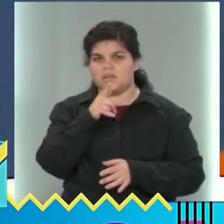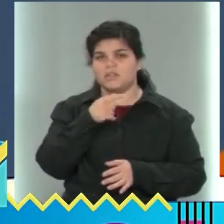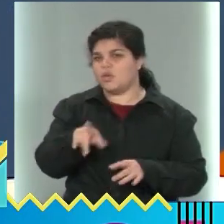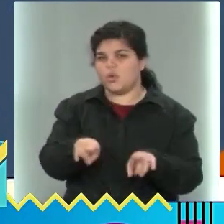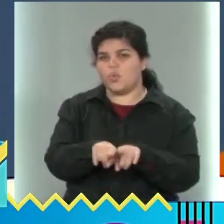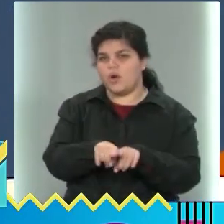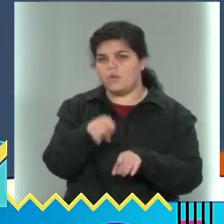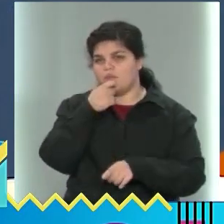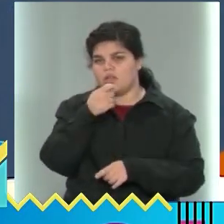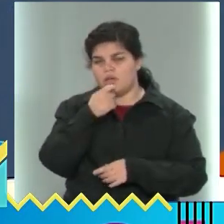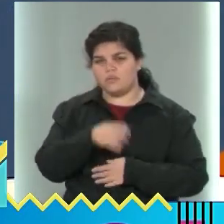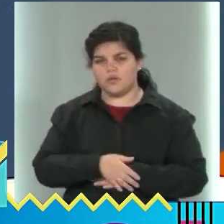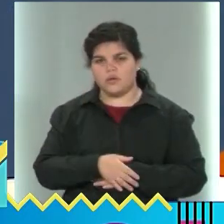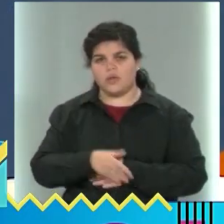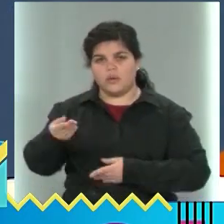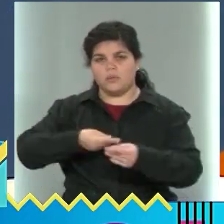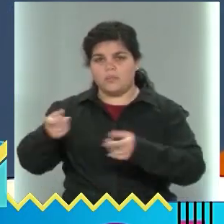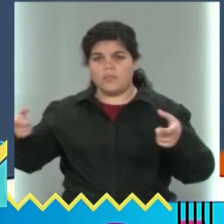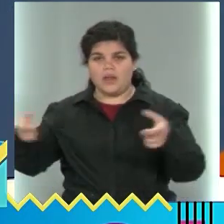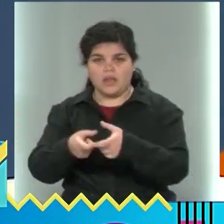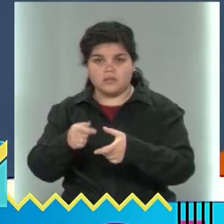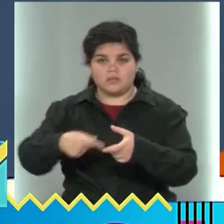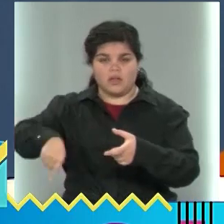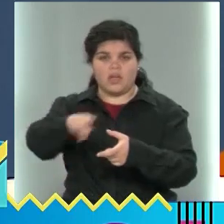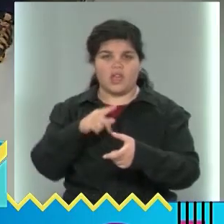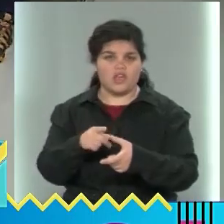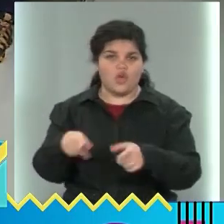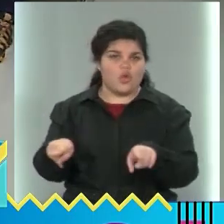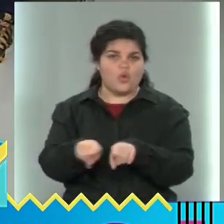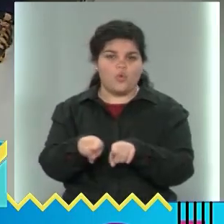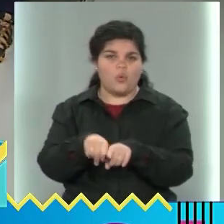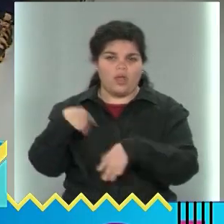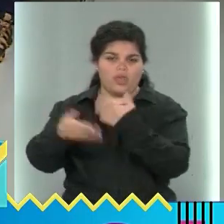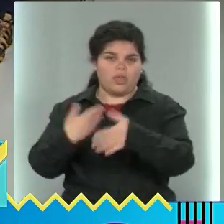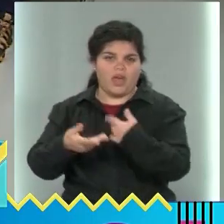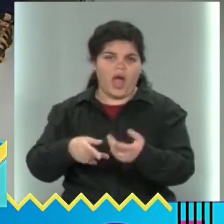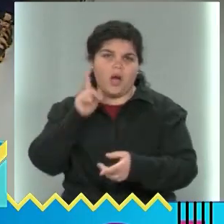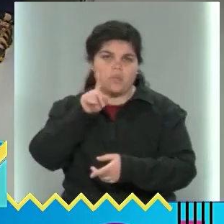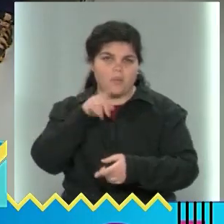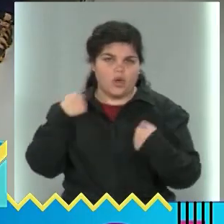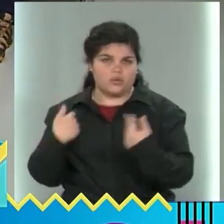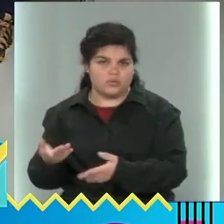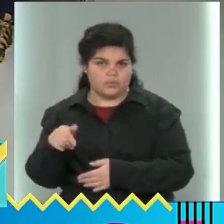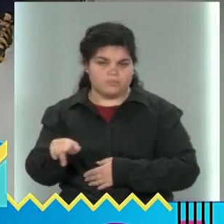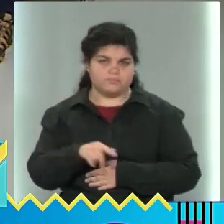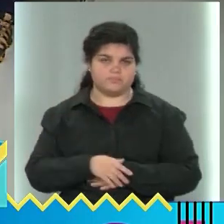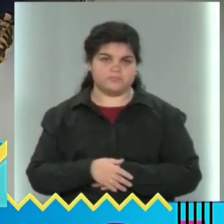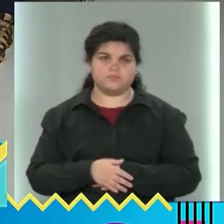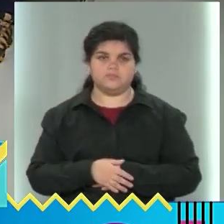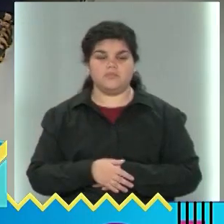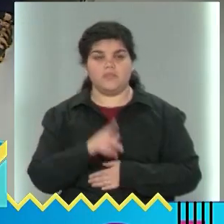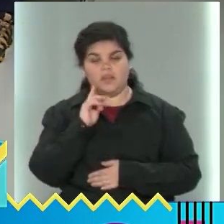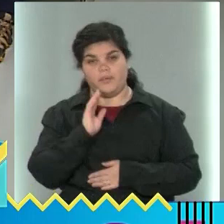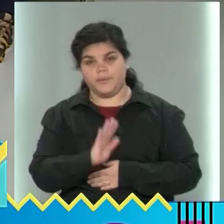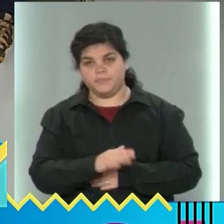se corte la yugular. Bien. Guillermo. Bueno, a ver, vamos